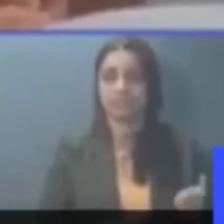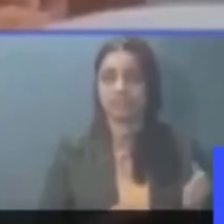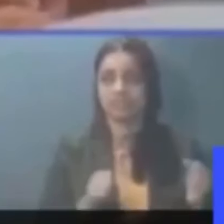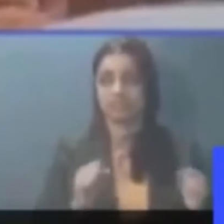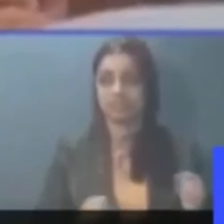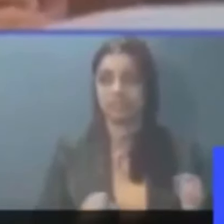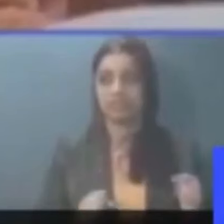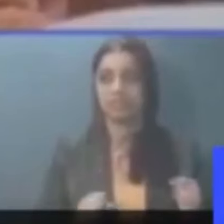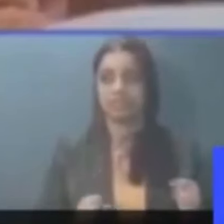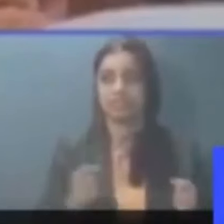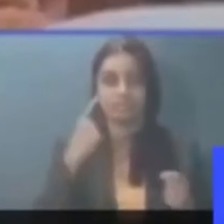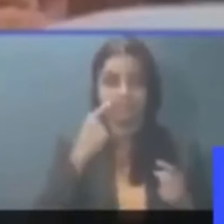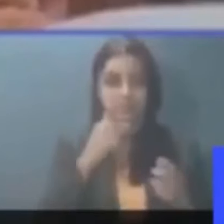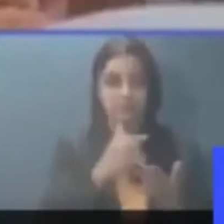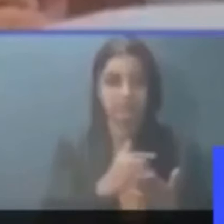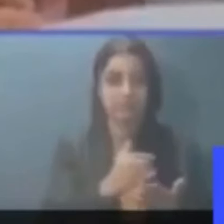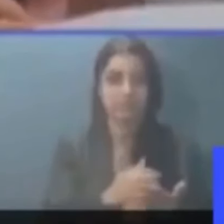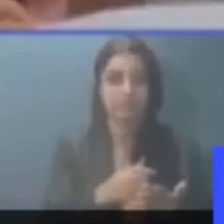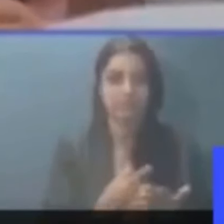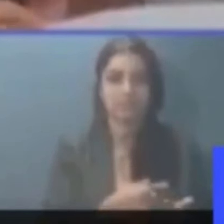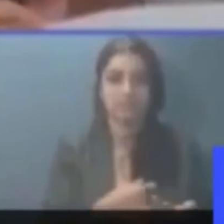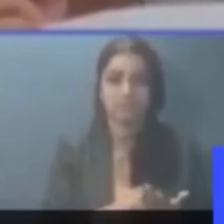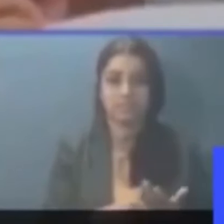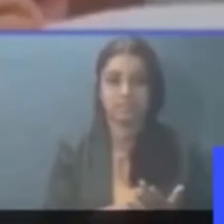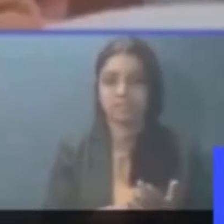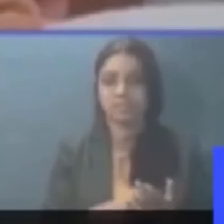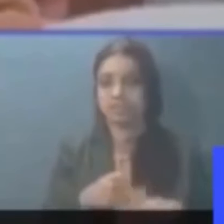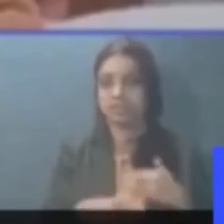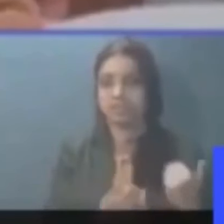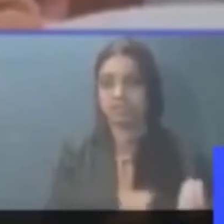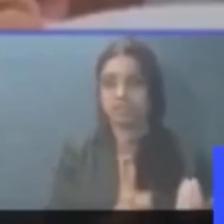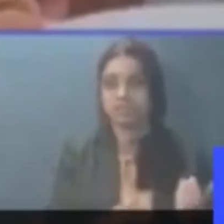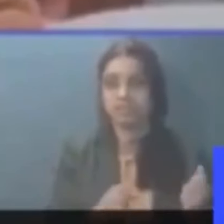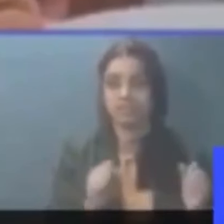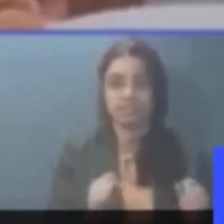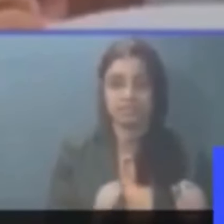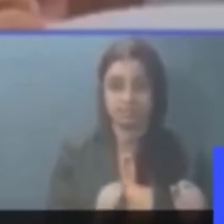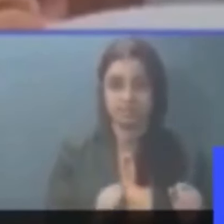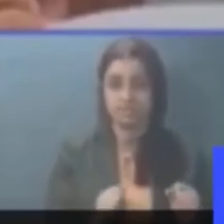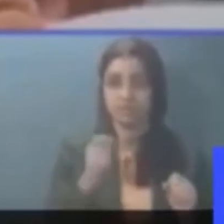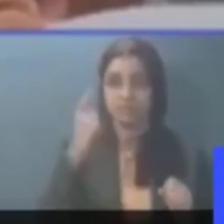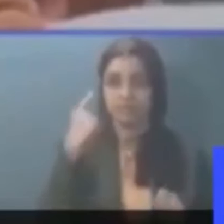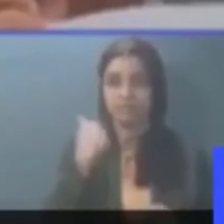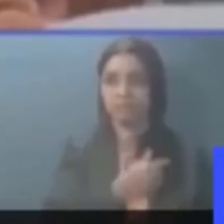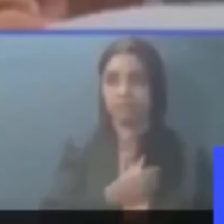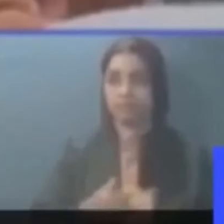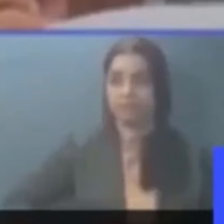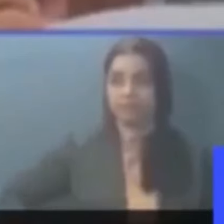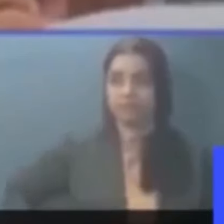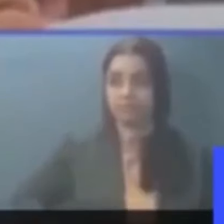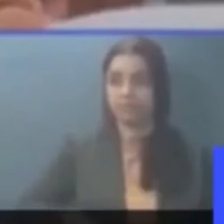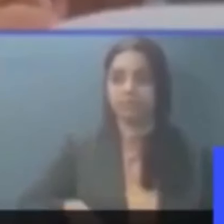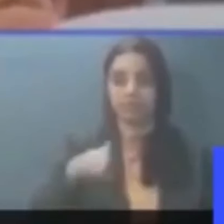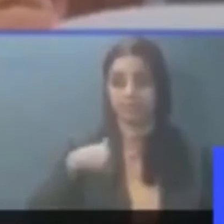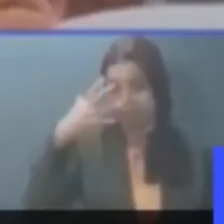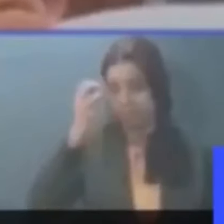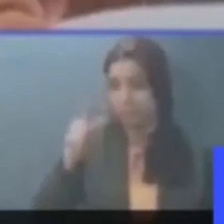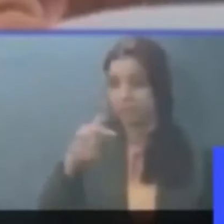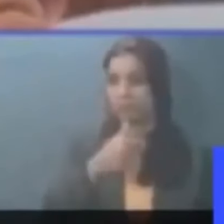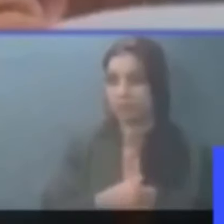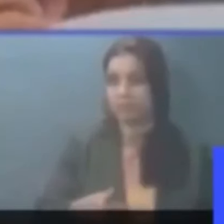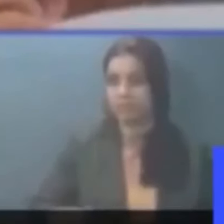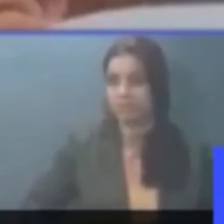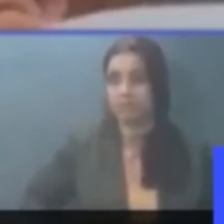cumpliendo un mandado político para amedrentar a algún diputado, presidente, yo creo que usted, como presidente de